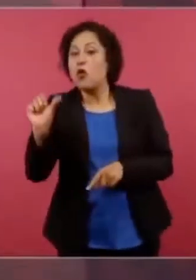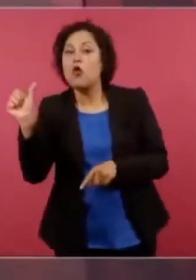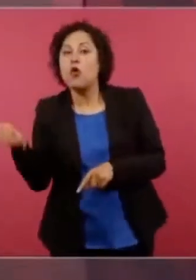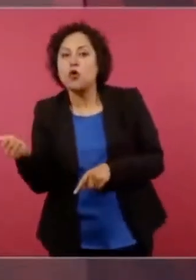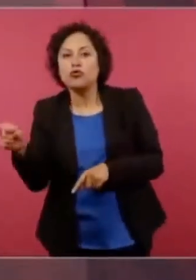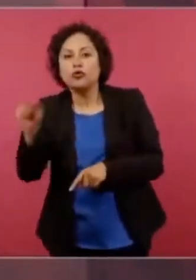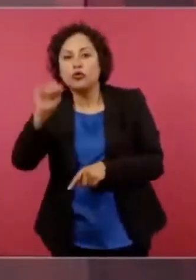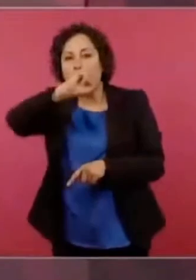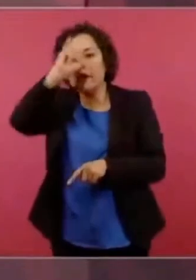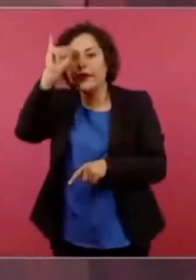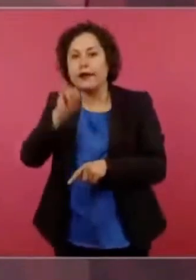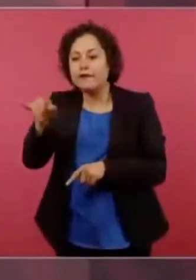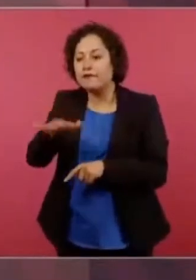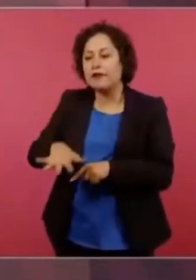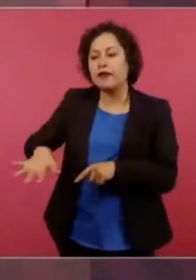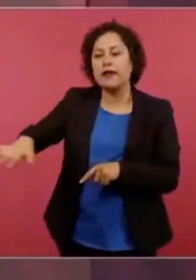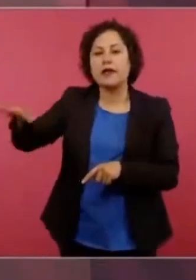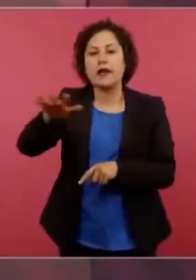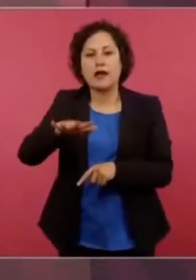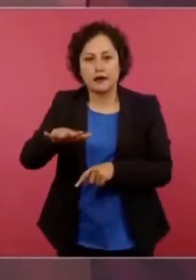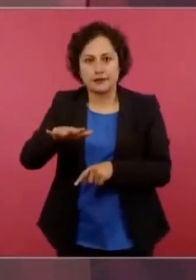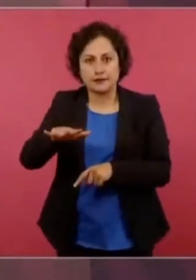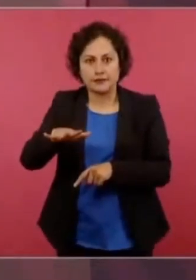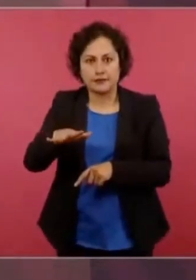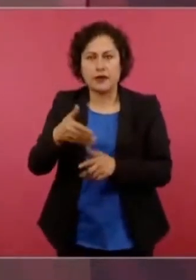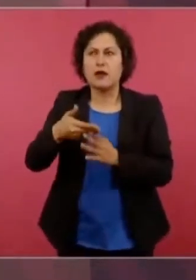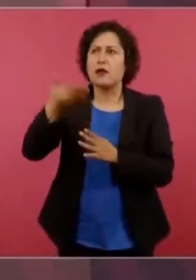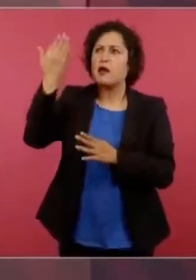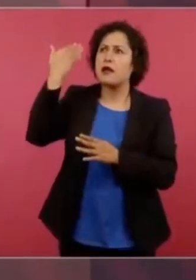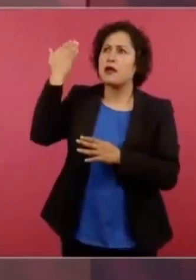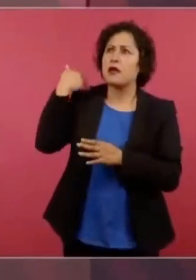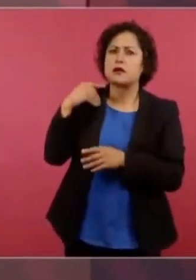entonces 70,000 pesos.